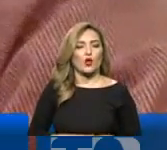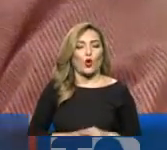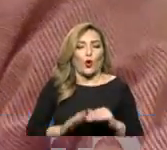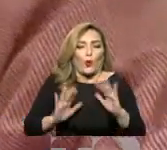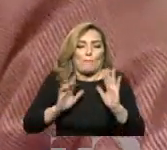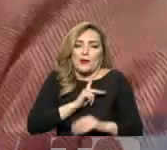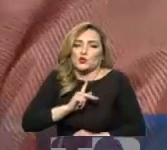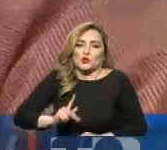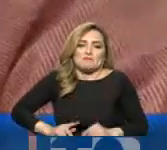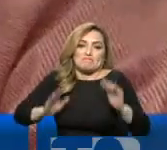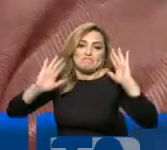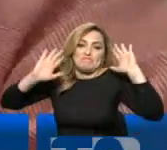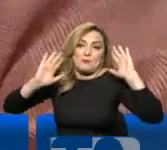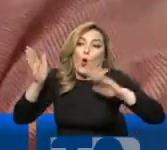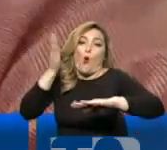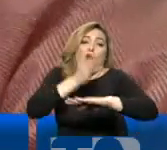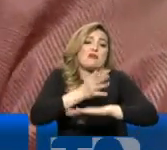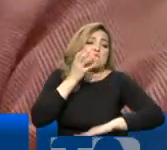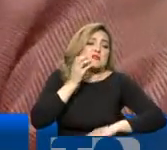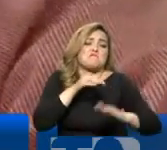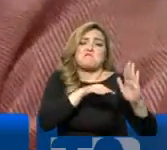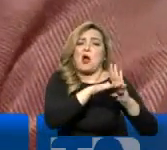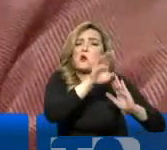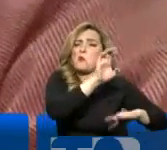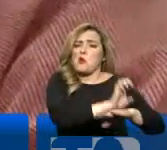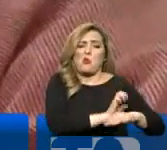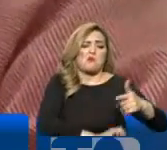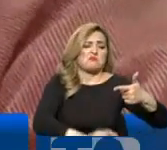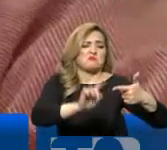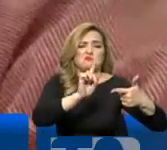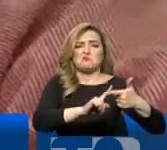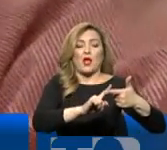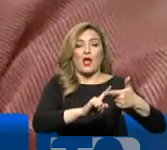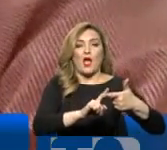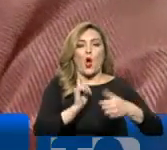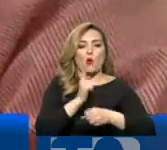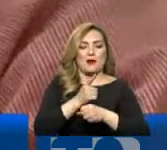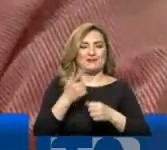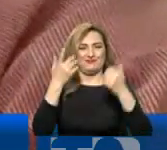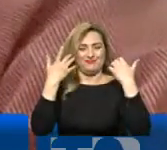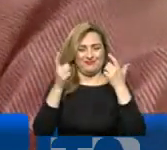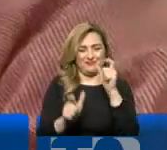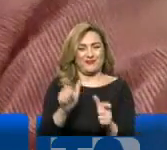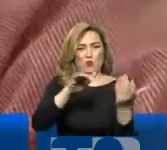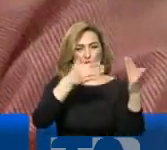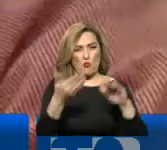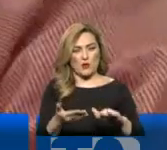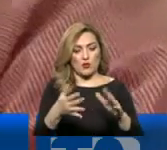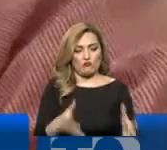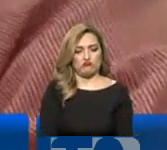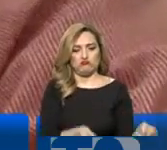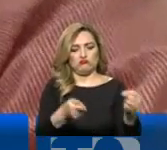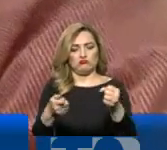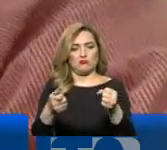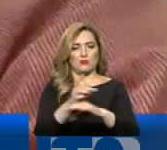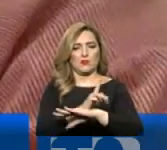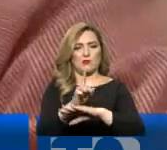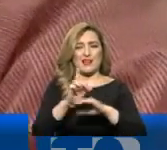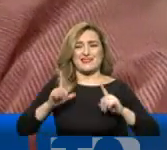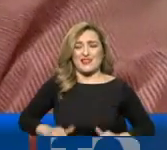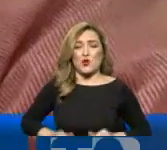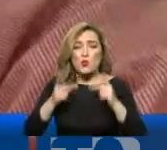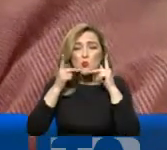constancia. Yo vengo de Ban Ecuador, de ahí de levantamiento de cadáveres. No he estado relacionado a nada que tenga que ver con la salud